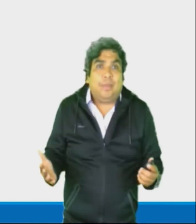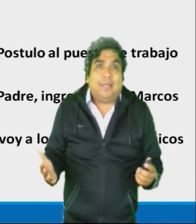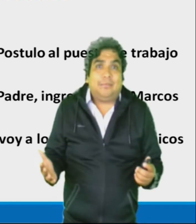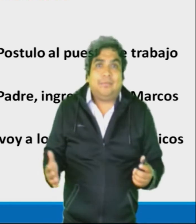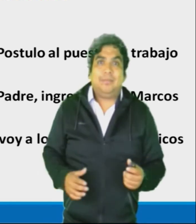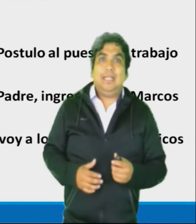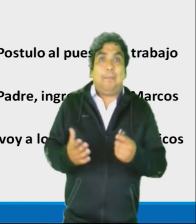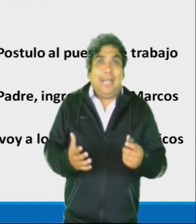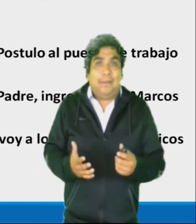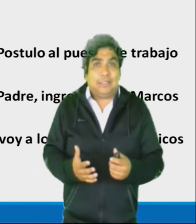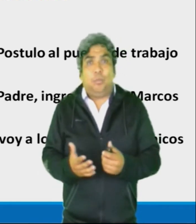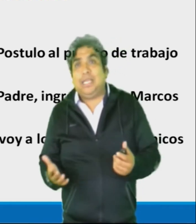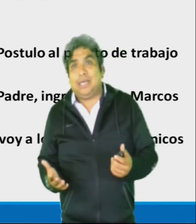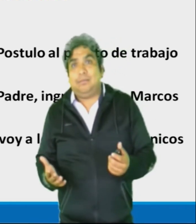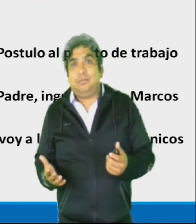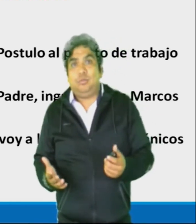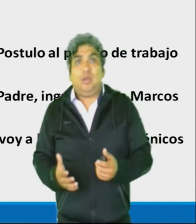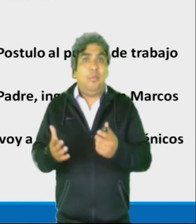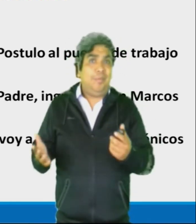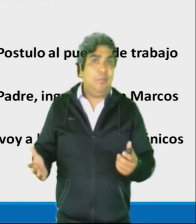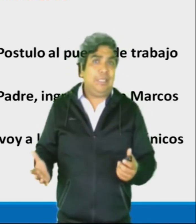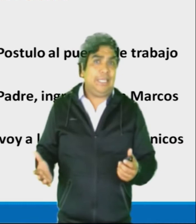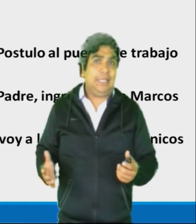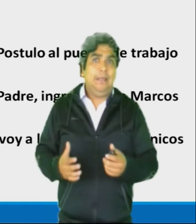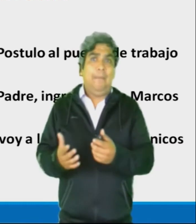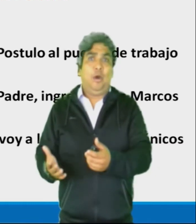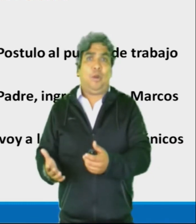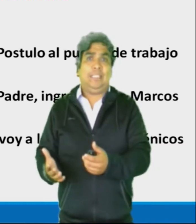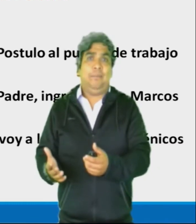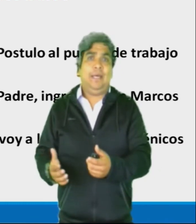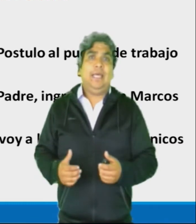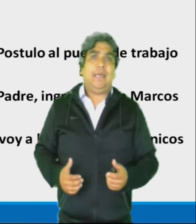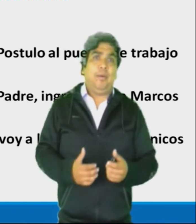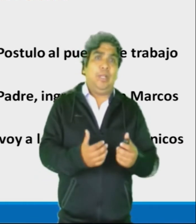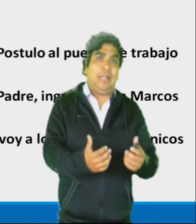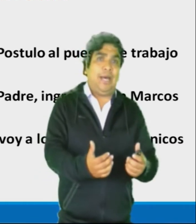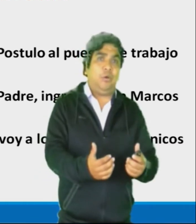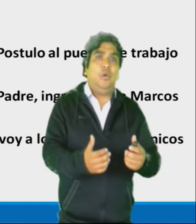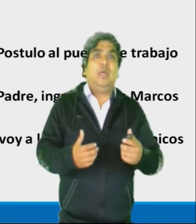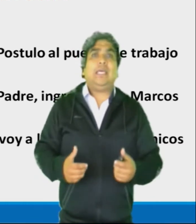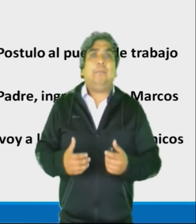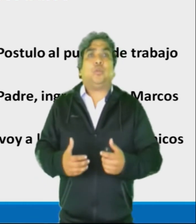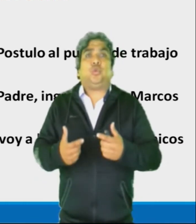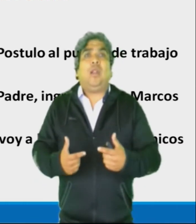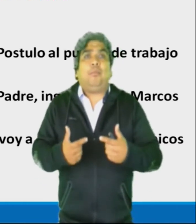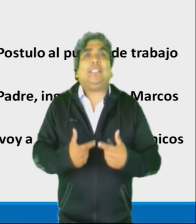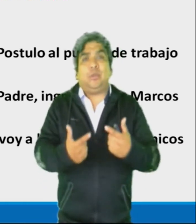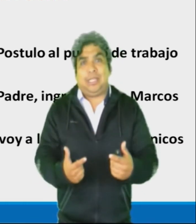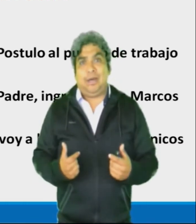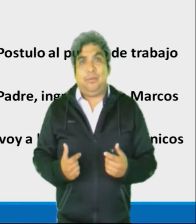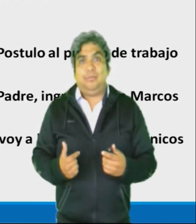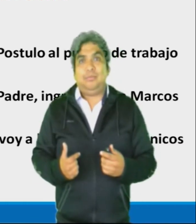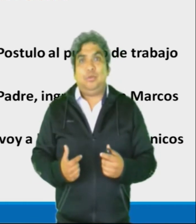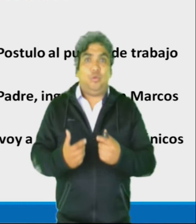todo también. Las palabras comunican. No es lo mismo decir, vengo por la chamba, que vengo por el trabajo, que postulo el puesto